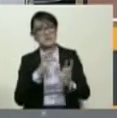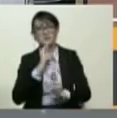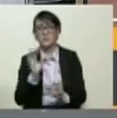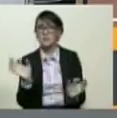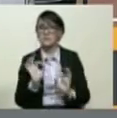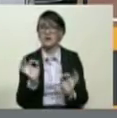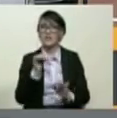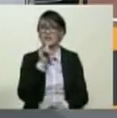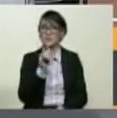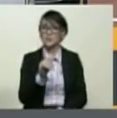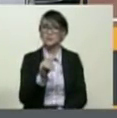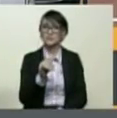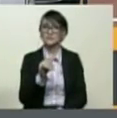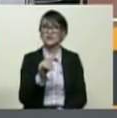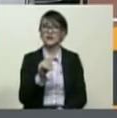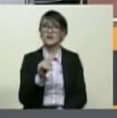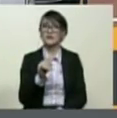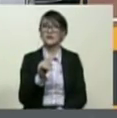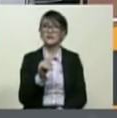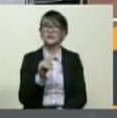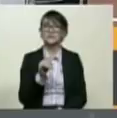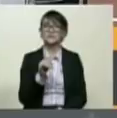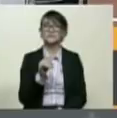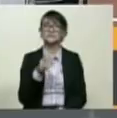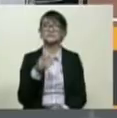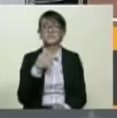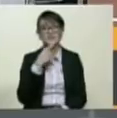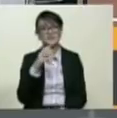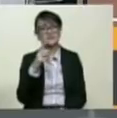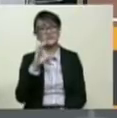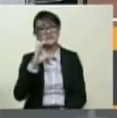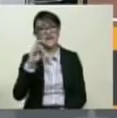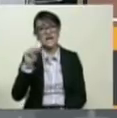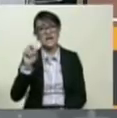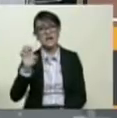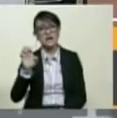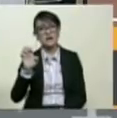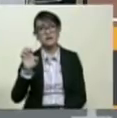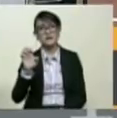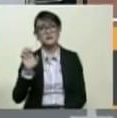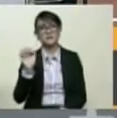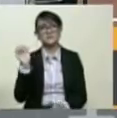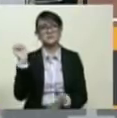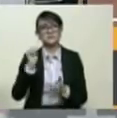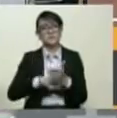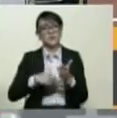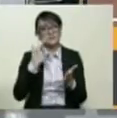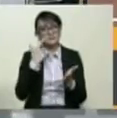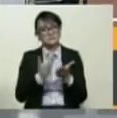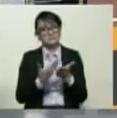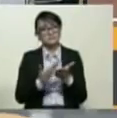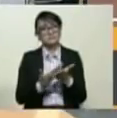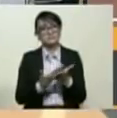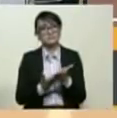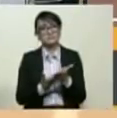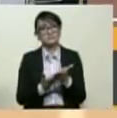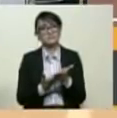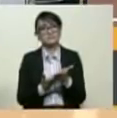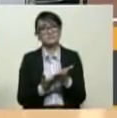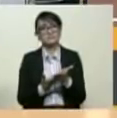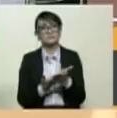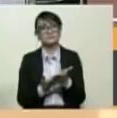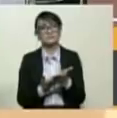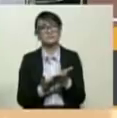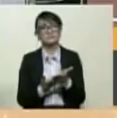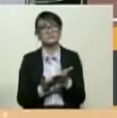toda vez que, según señalaba el candidato, el CNE no ha tomado en cuenta los planteamientos que se han llevado a cabo. Ustedes,